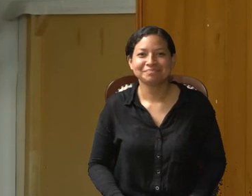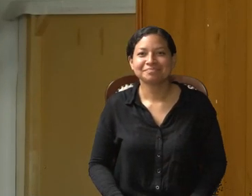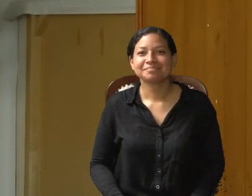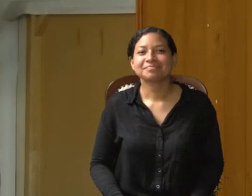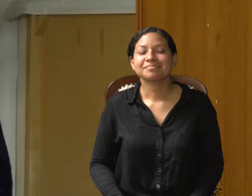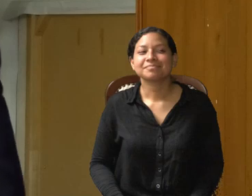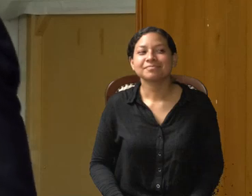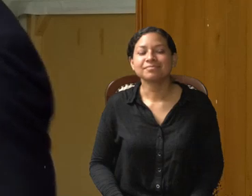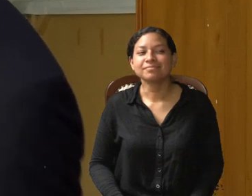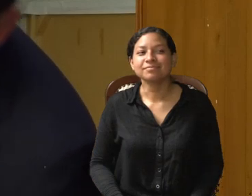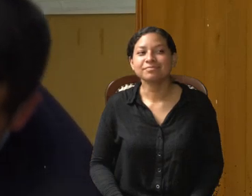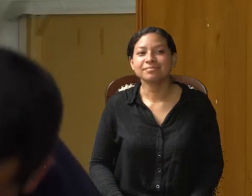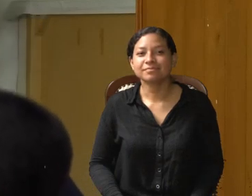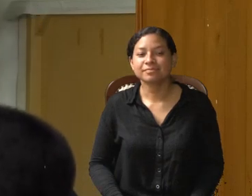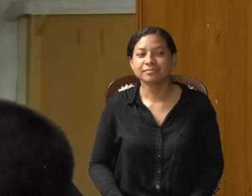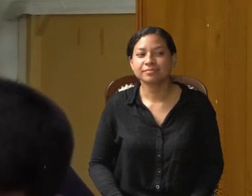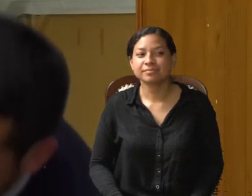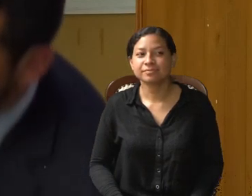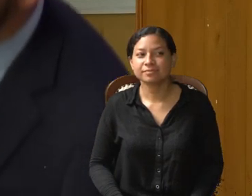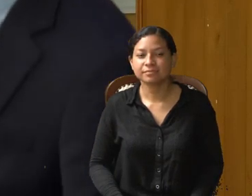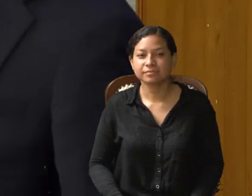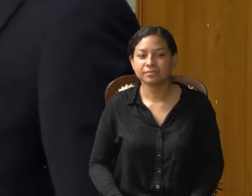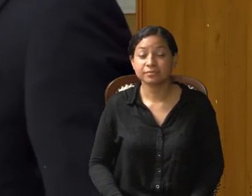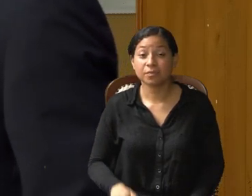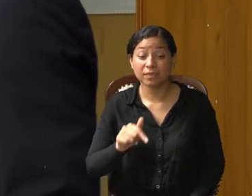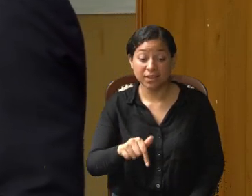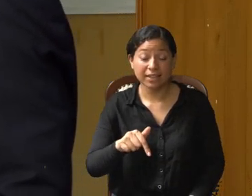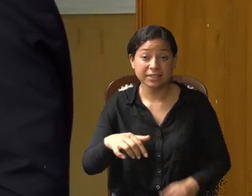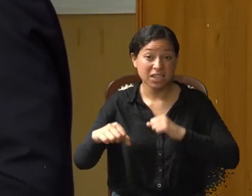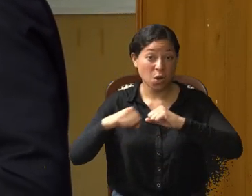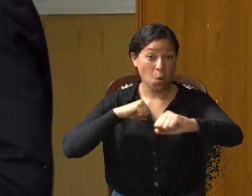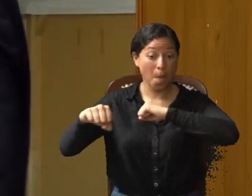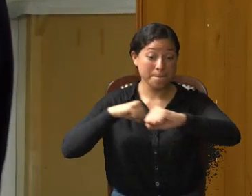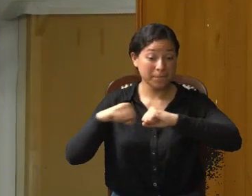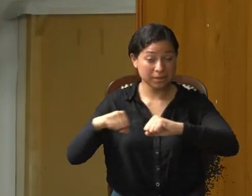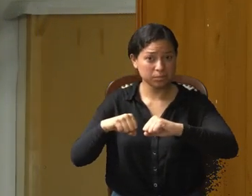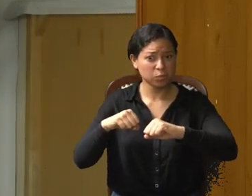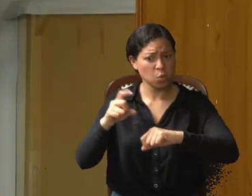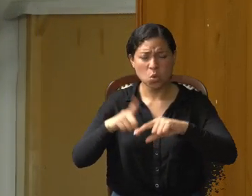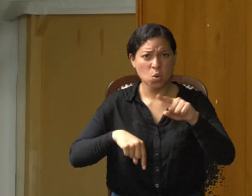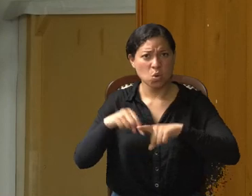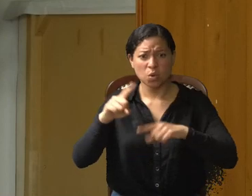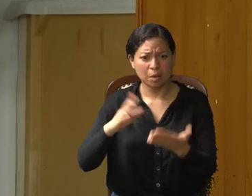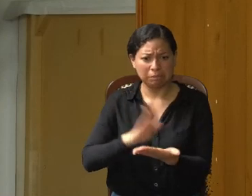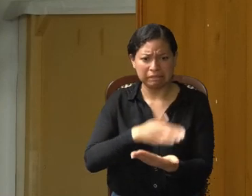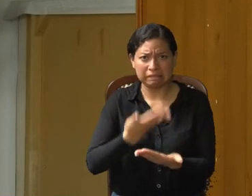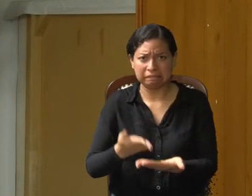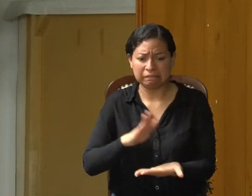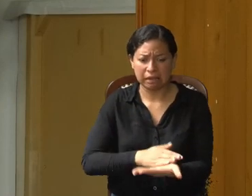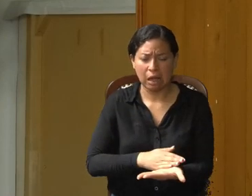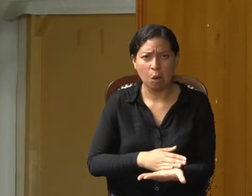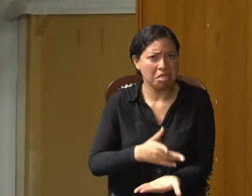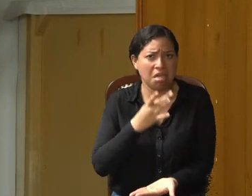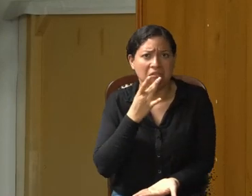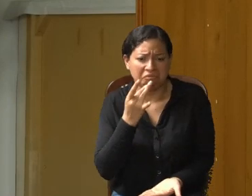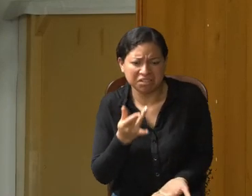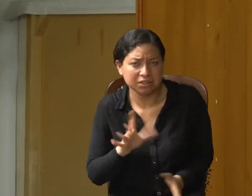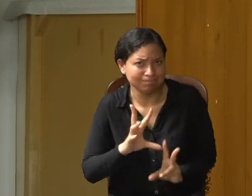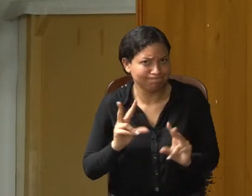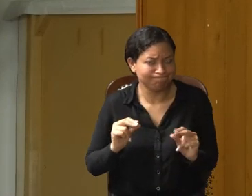Merajefet es un verbo que no se puede traducir tan fácilmente, ¿saben? Ustedes han visto que en otros idiomas existen palabras